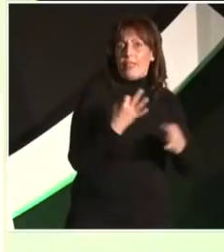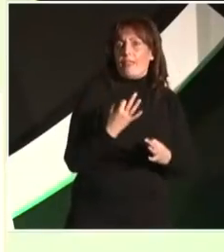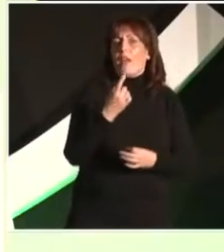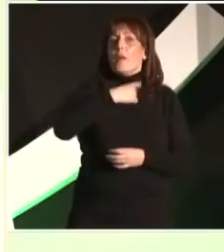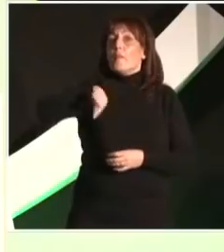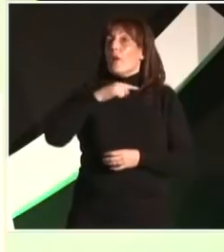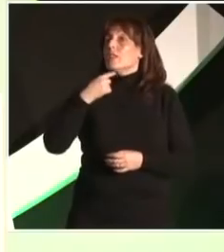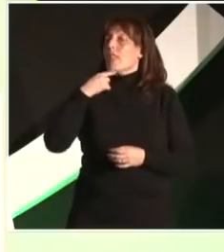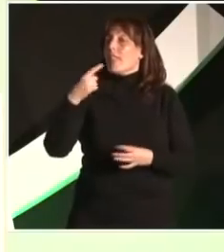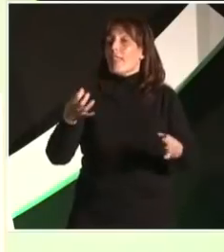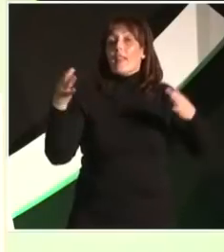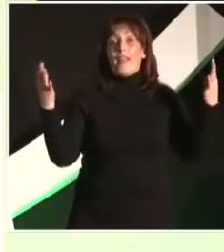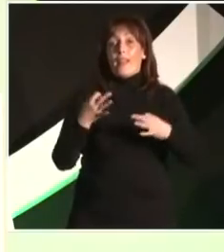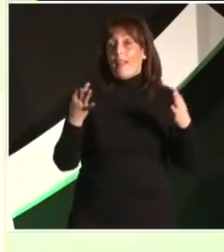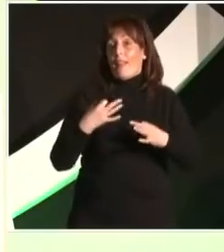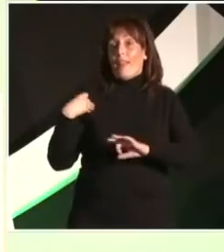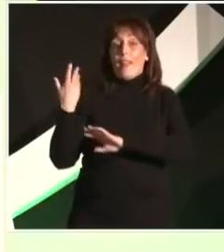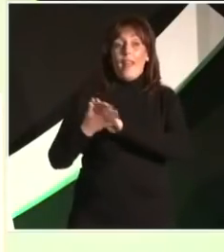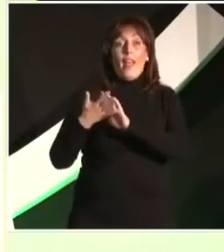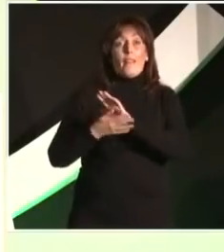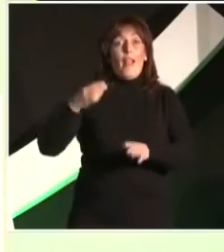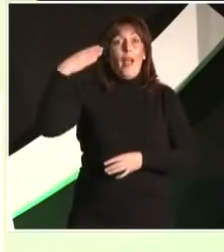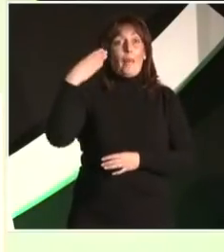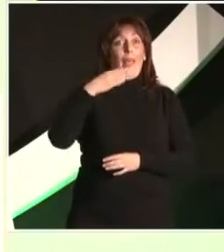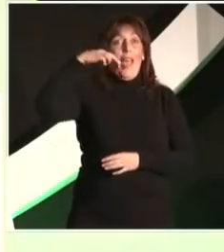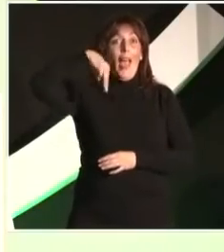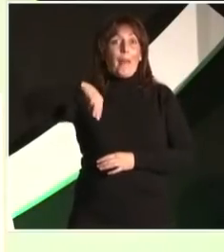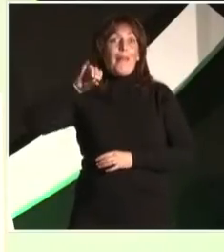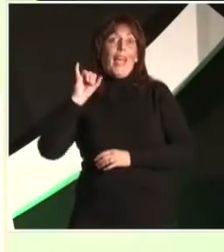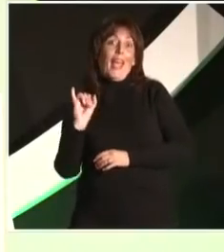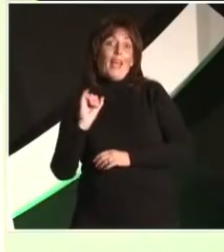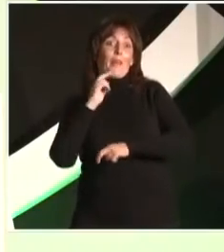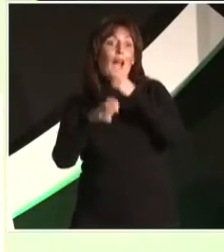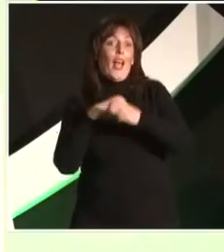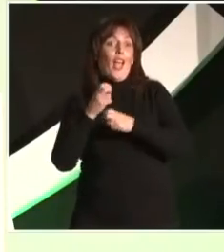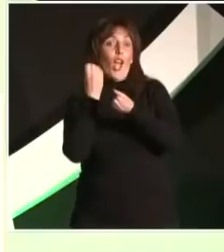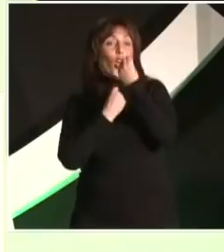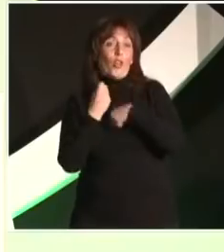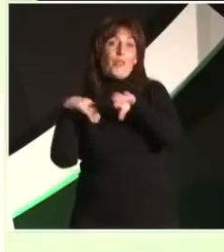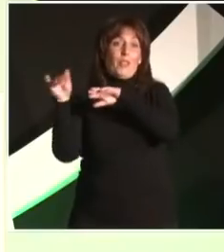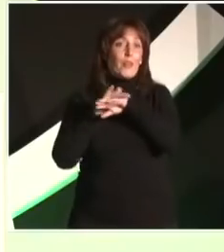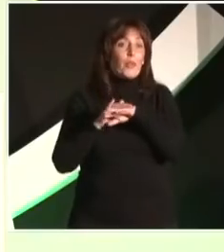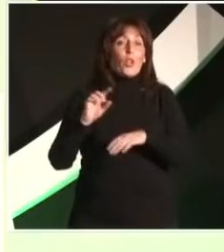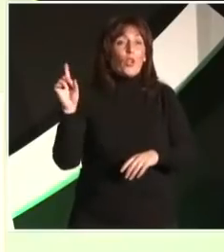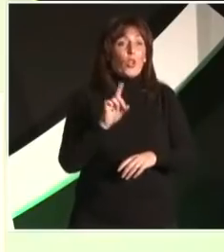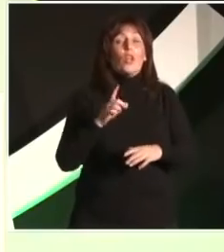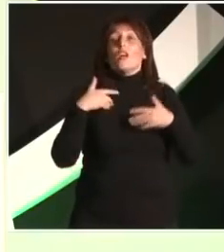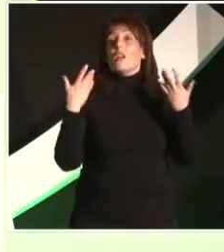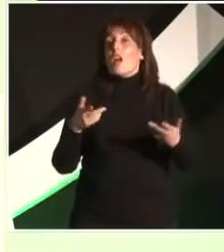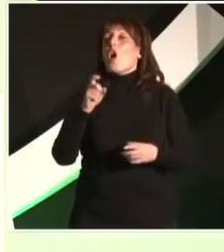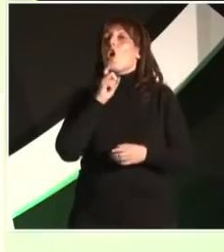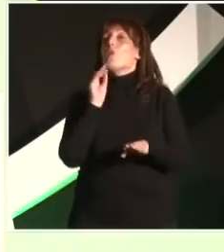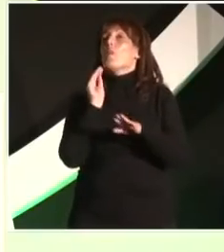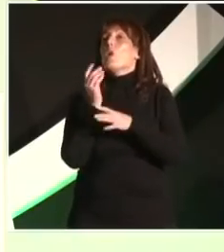Decirle que no hay que hablar de BMI para reactivar la economía, que la economía real se